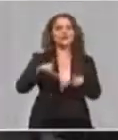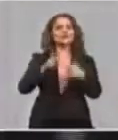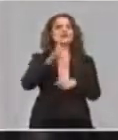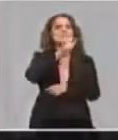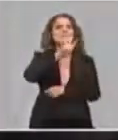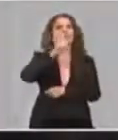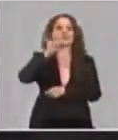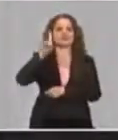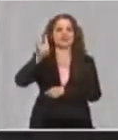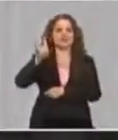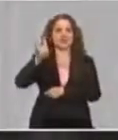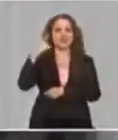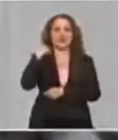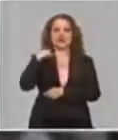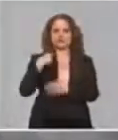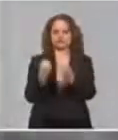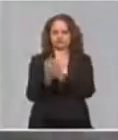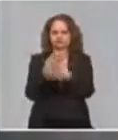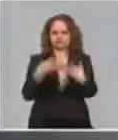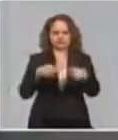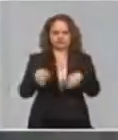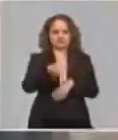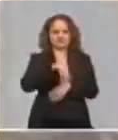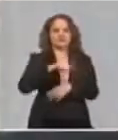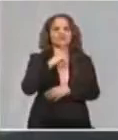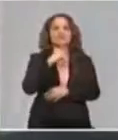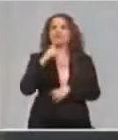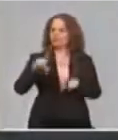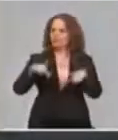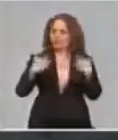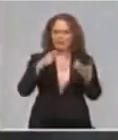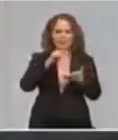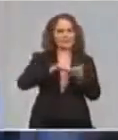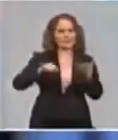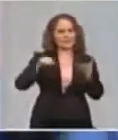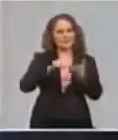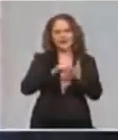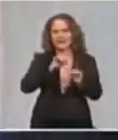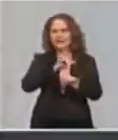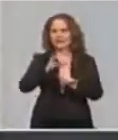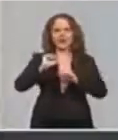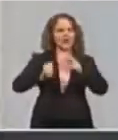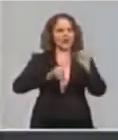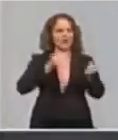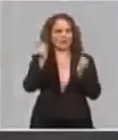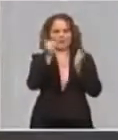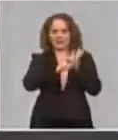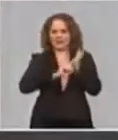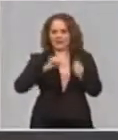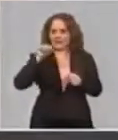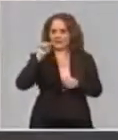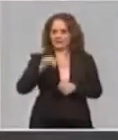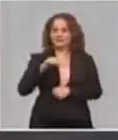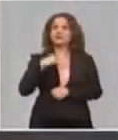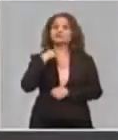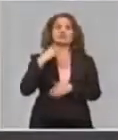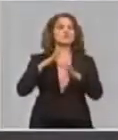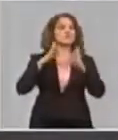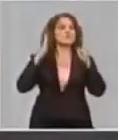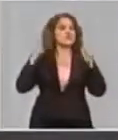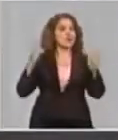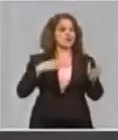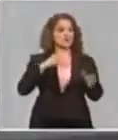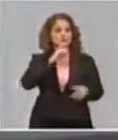los compromisos productivos, así como los índices de consumo energético fijados, en un año sumamente complejo para la economía